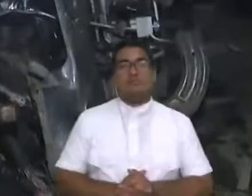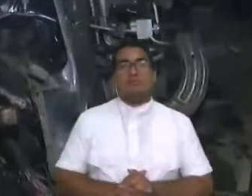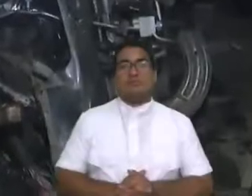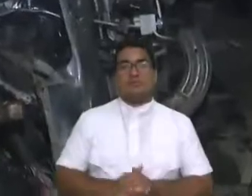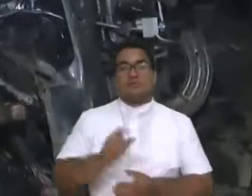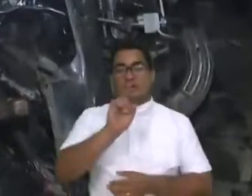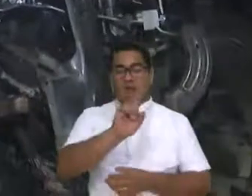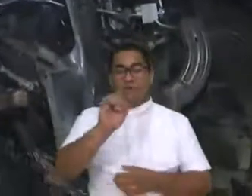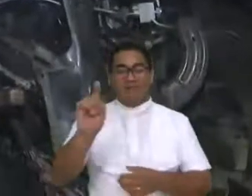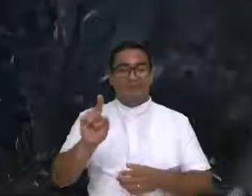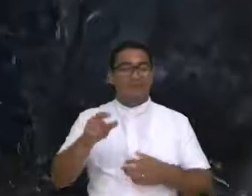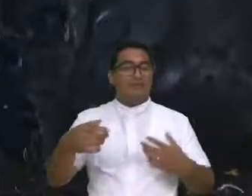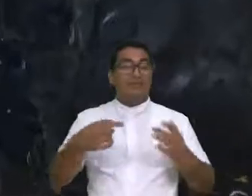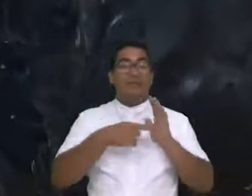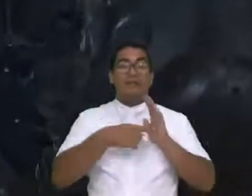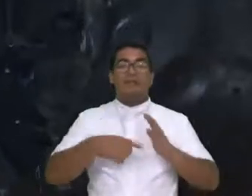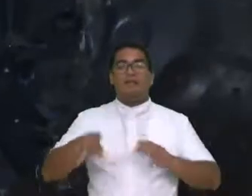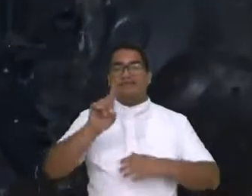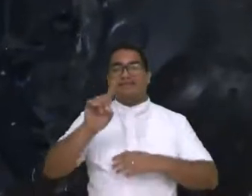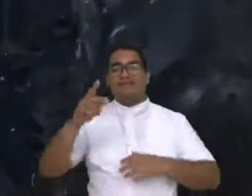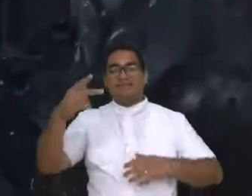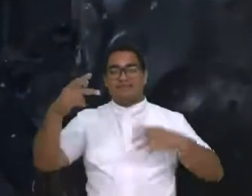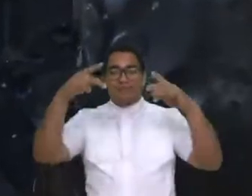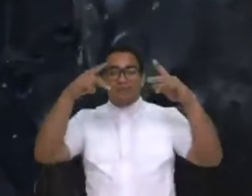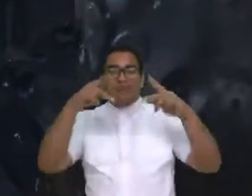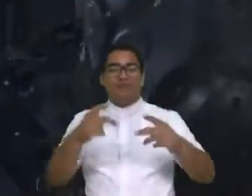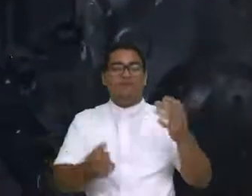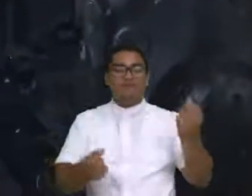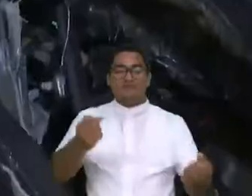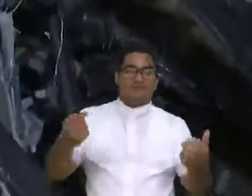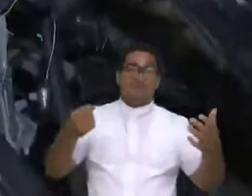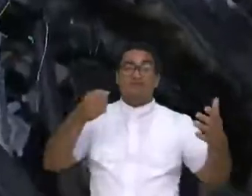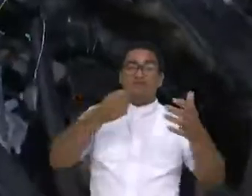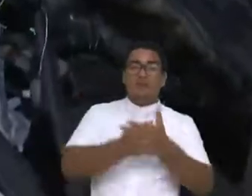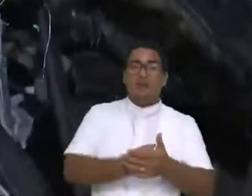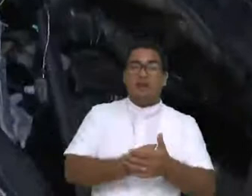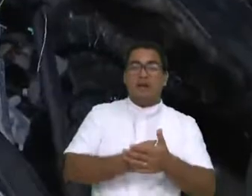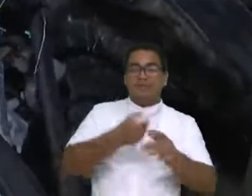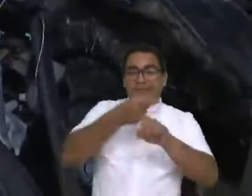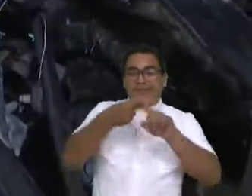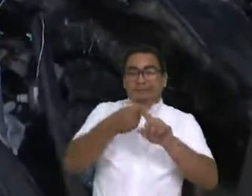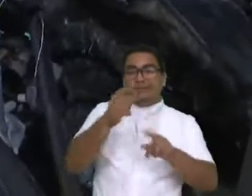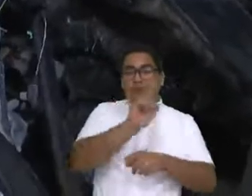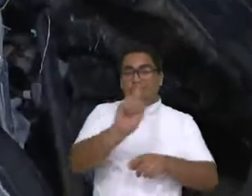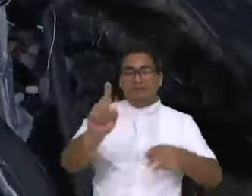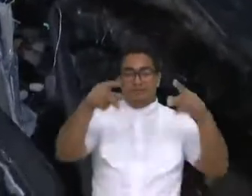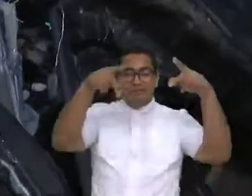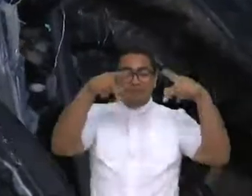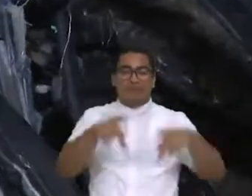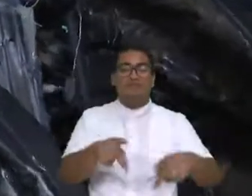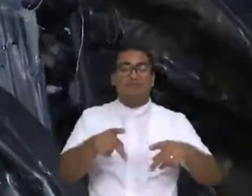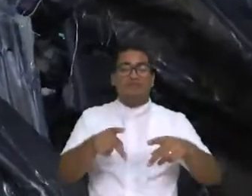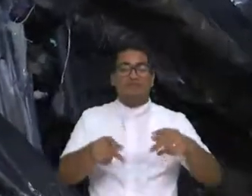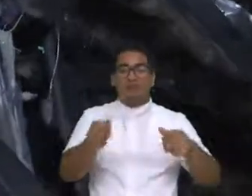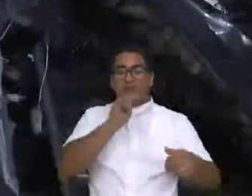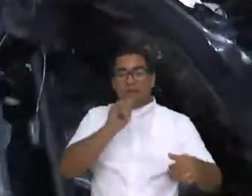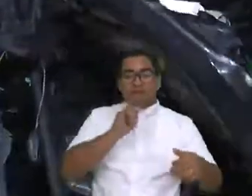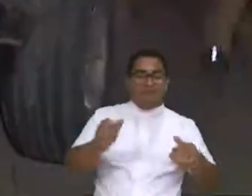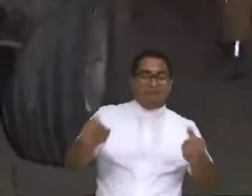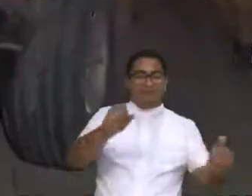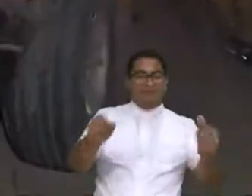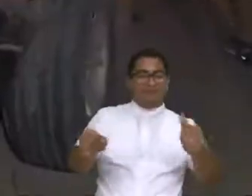Once de las 18 personas fallecidas en accidentes de tránsito en la semana del 2 al 8 de marzo en